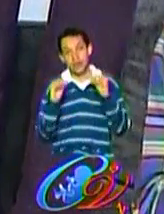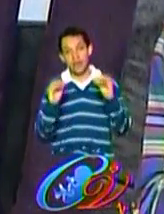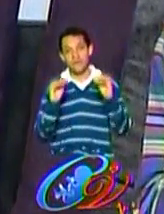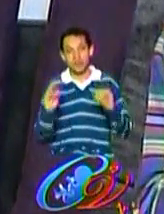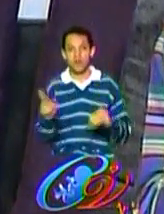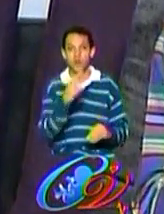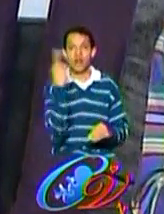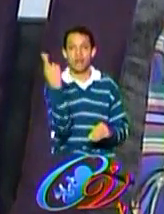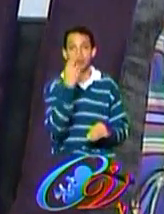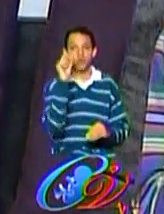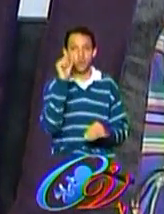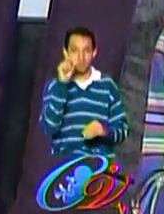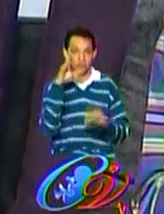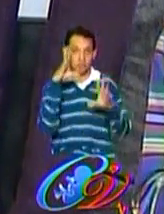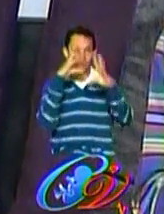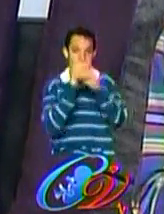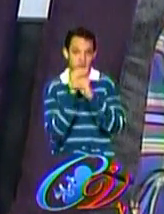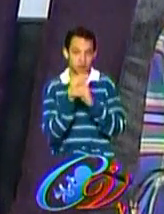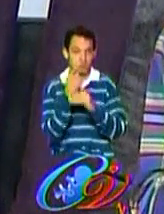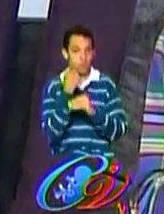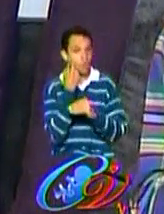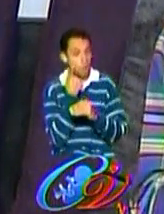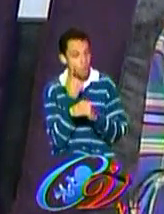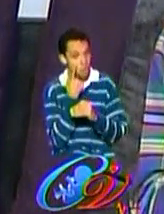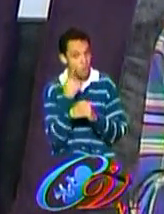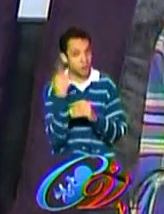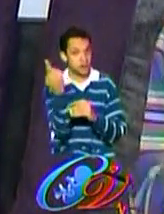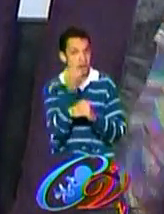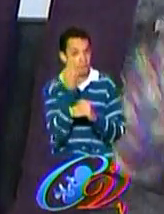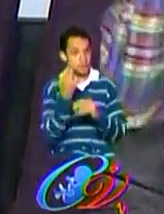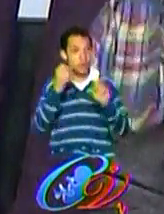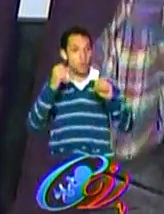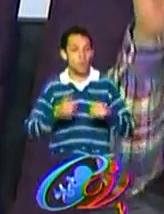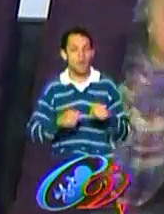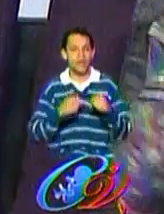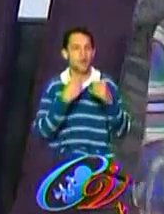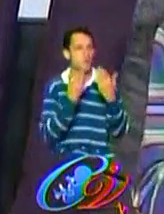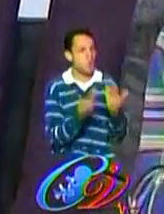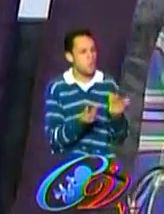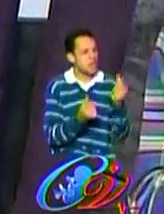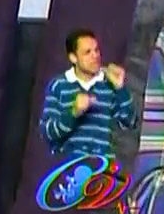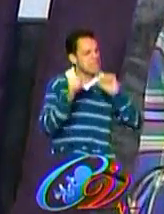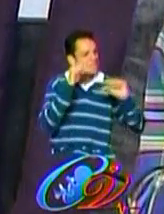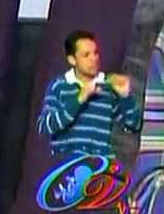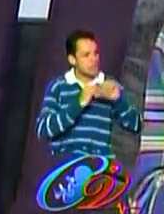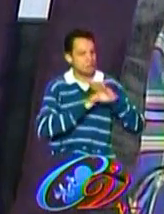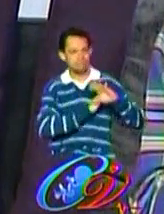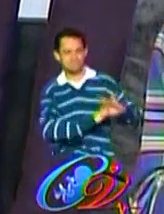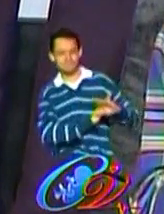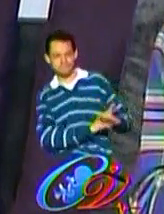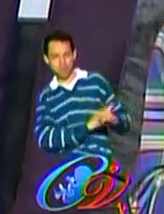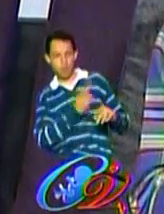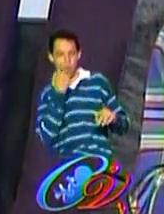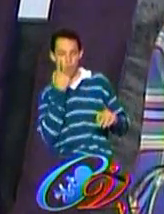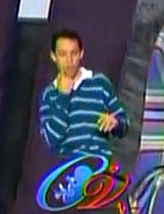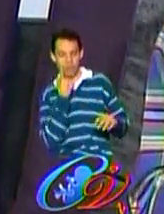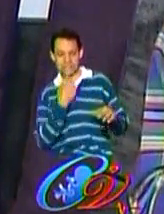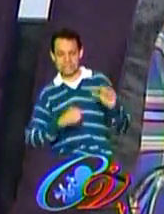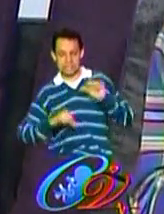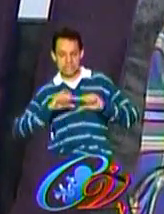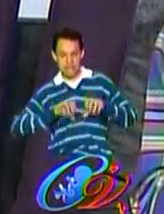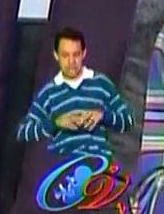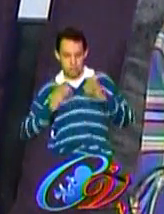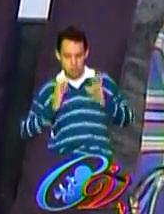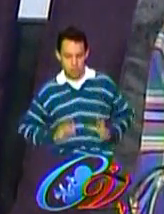este programa a las 11 de la noche y estén muy atentos de qué productos están consumiendo, qué componentes tiene y cómo estos metales pesados están